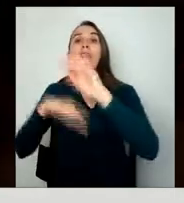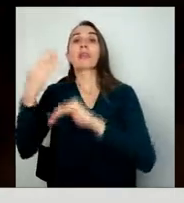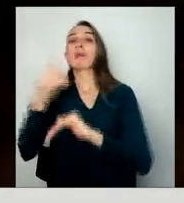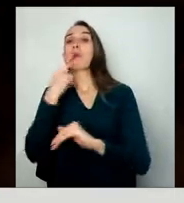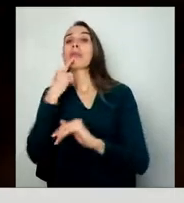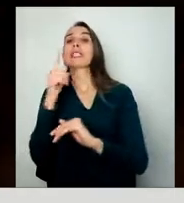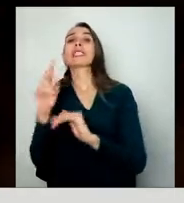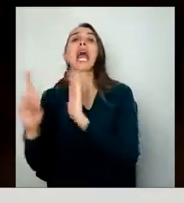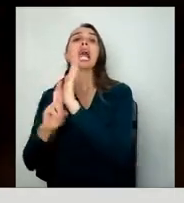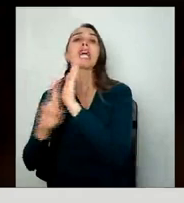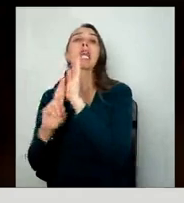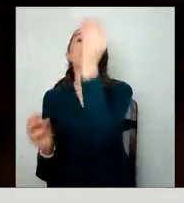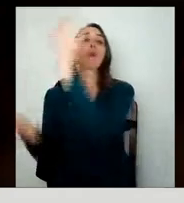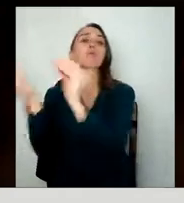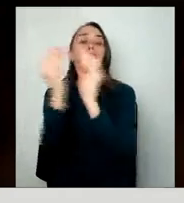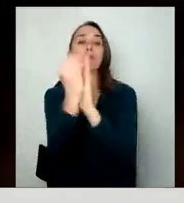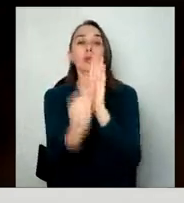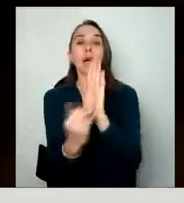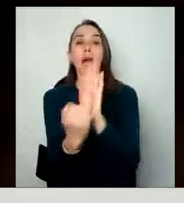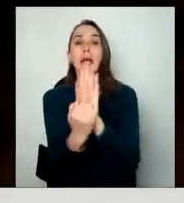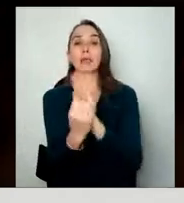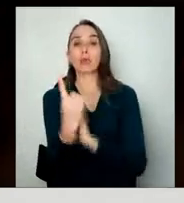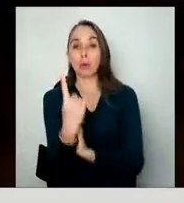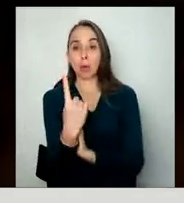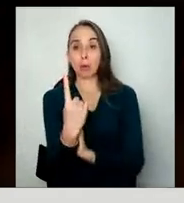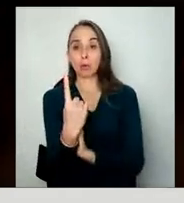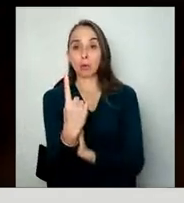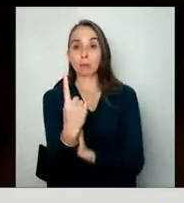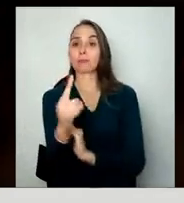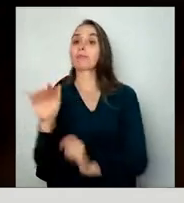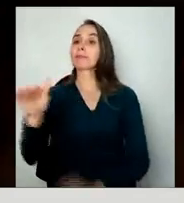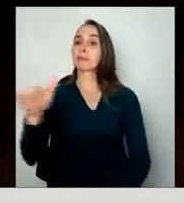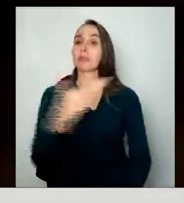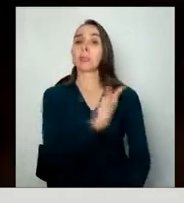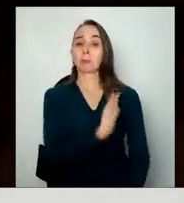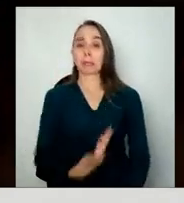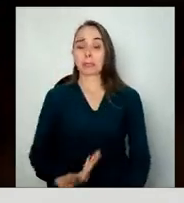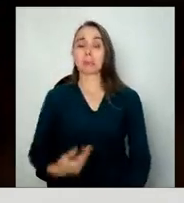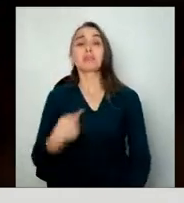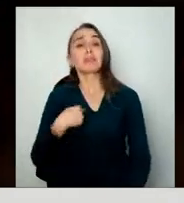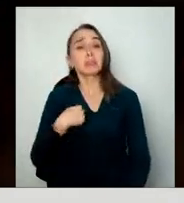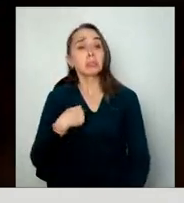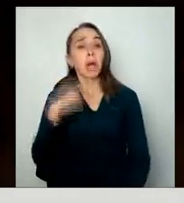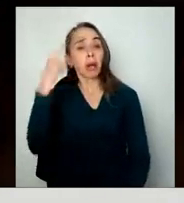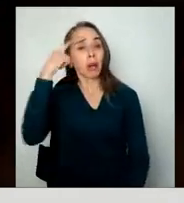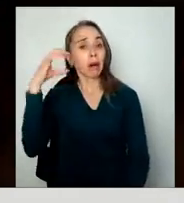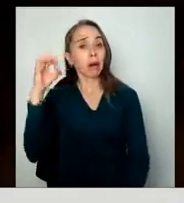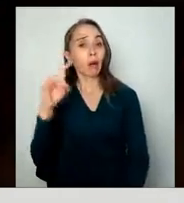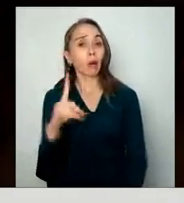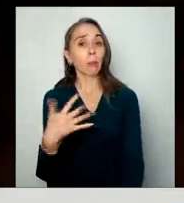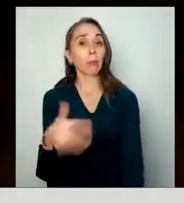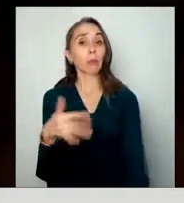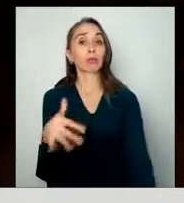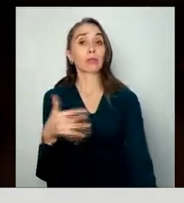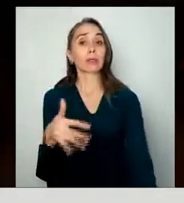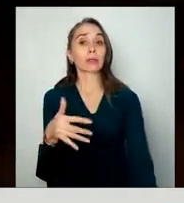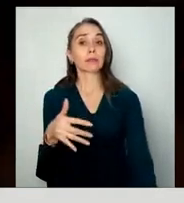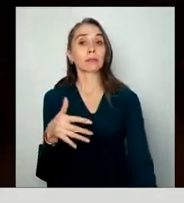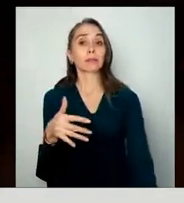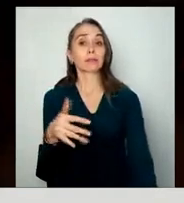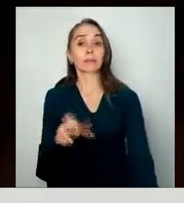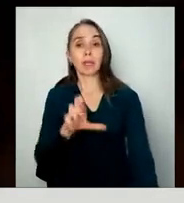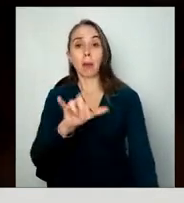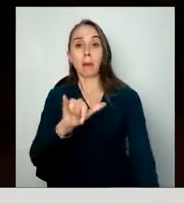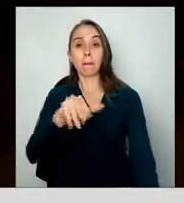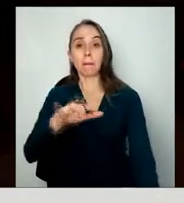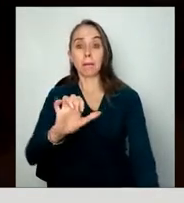tipificado en el artículo número uno presidente yo creo también que es importante que las pymes hayan visto